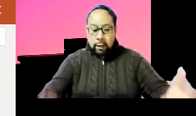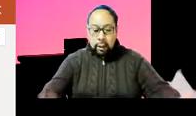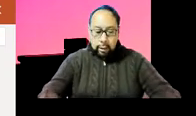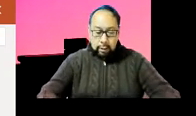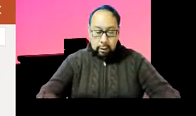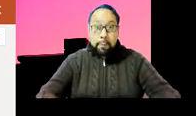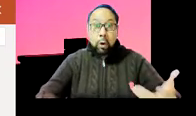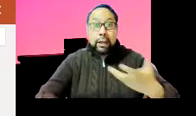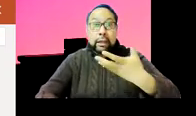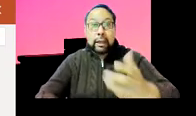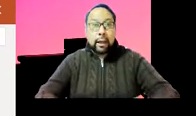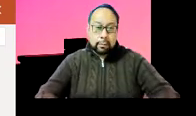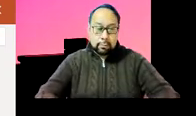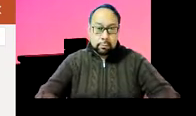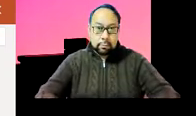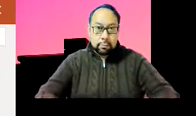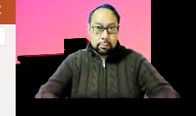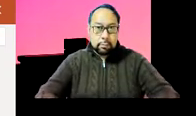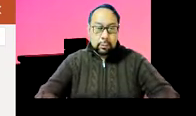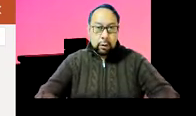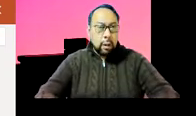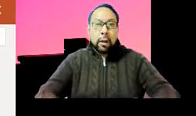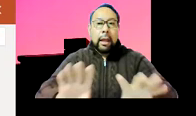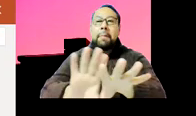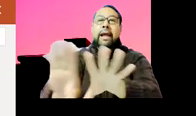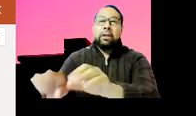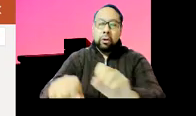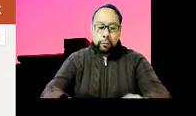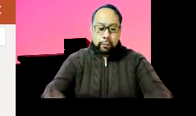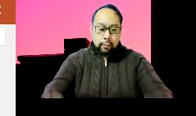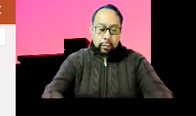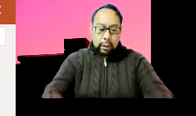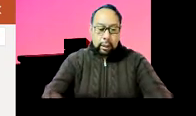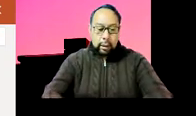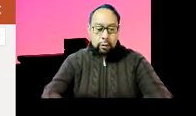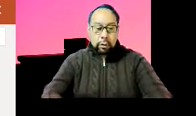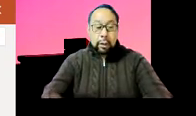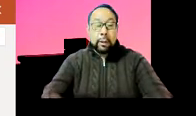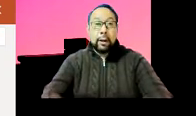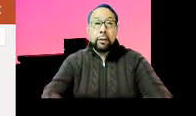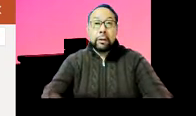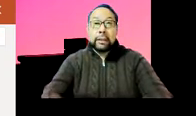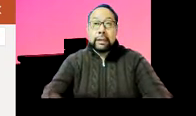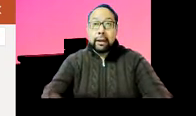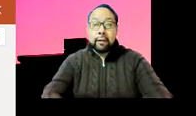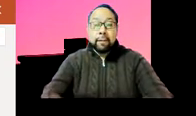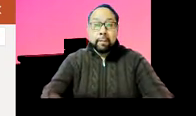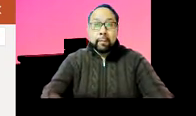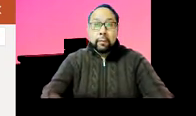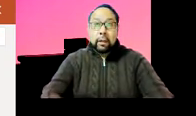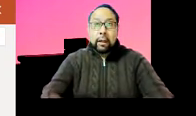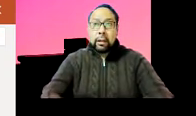argumentación política, ¿no? El pleito que si ustedes vieron las